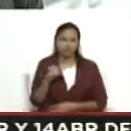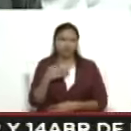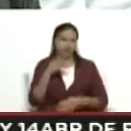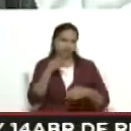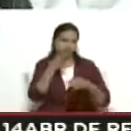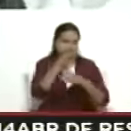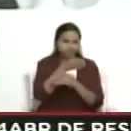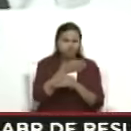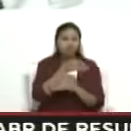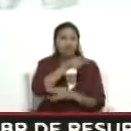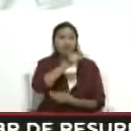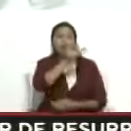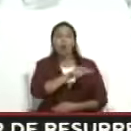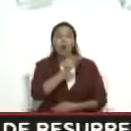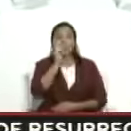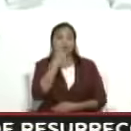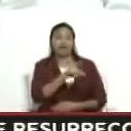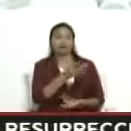que nos daba información